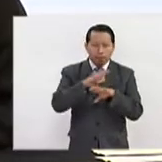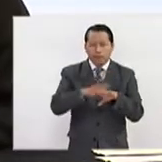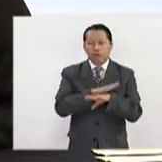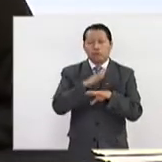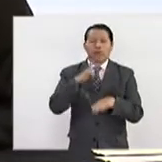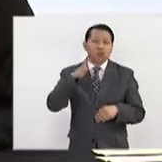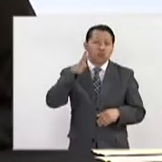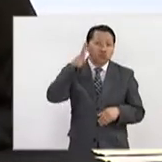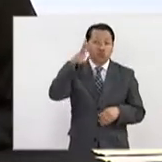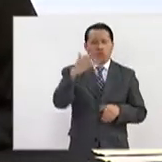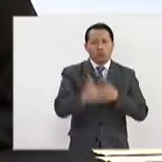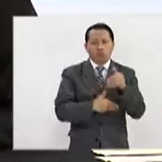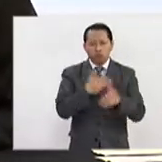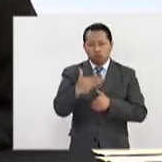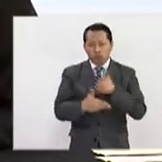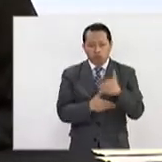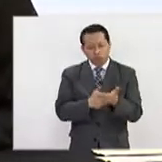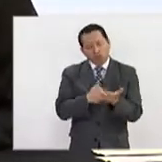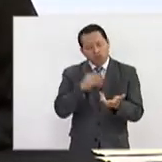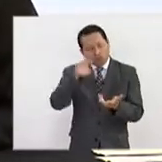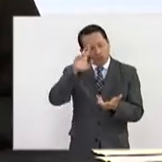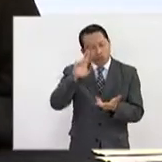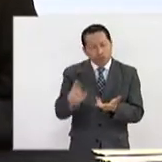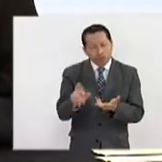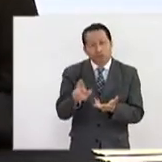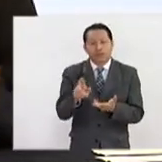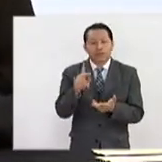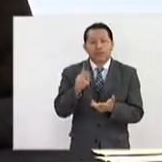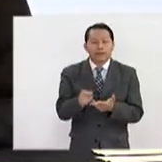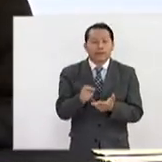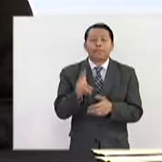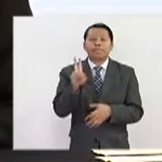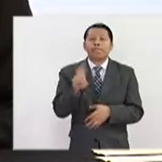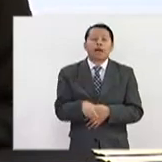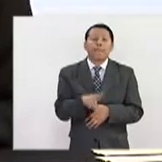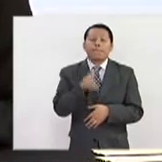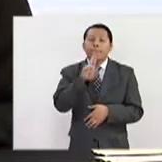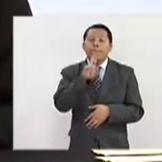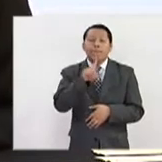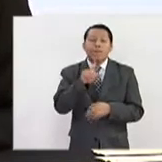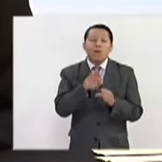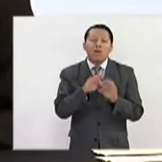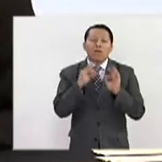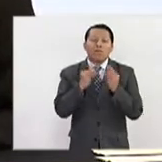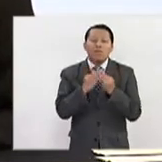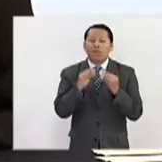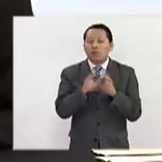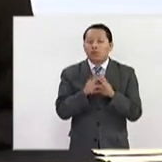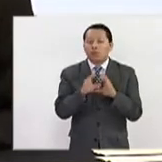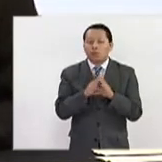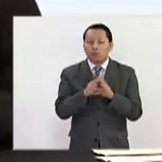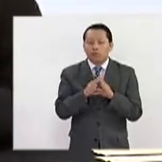futuro todavía tendrán que hacerse, es la verdad la mejor manera de aquilatar